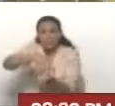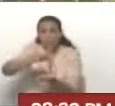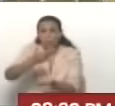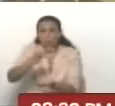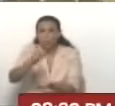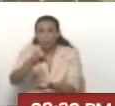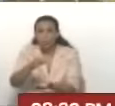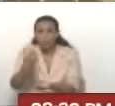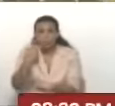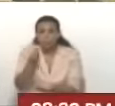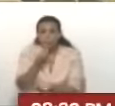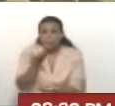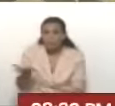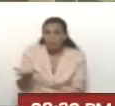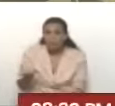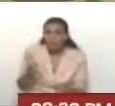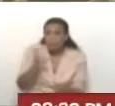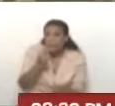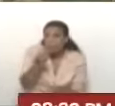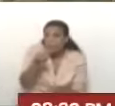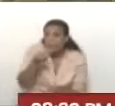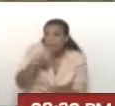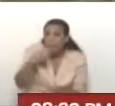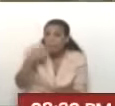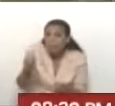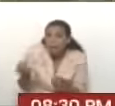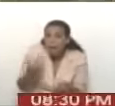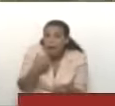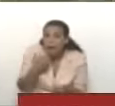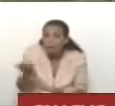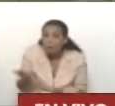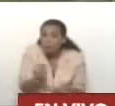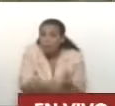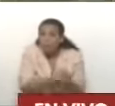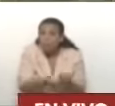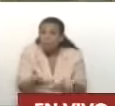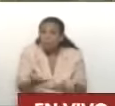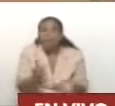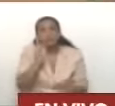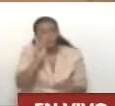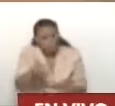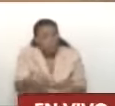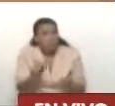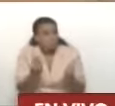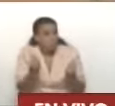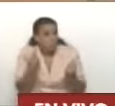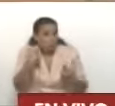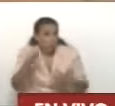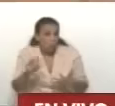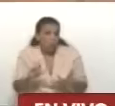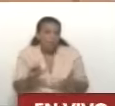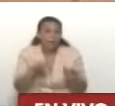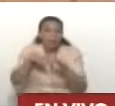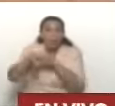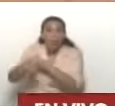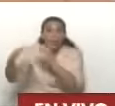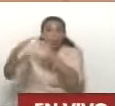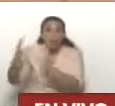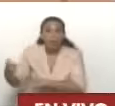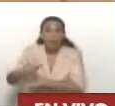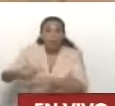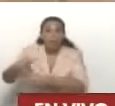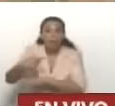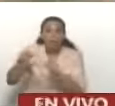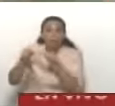trajeron? Un poquito de yogur, de queso. Yo traje muchos, pero se quedaron en la casa del